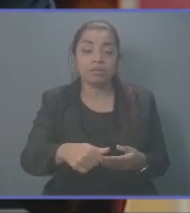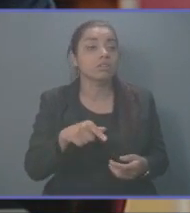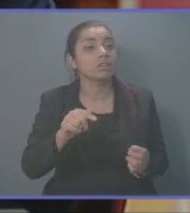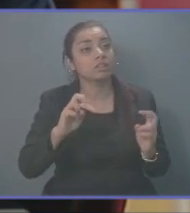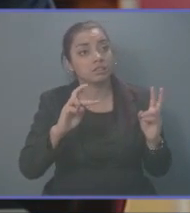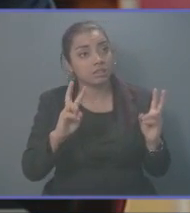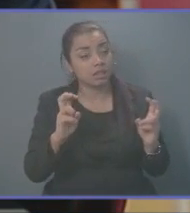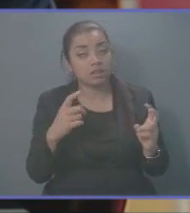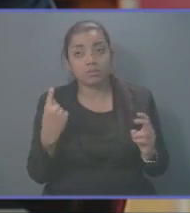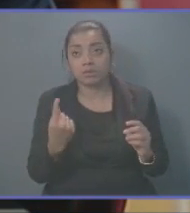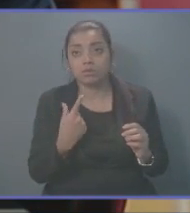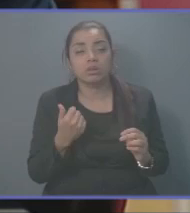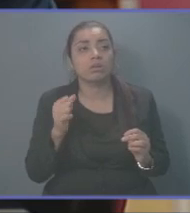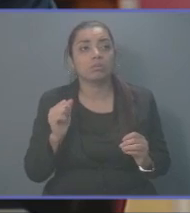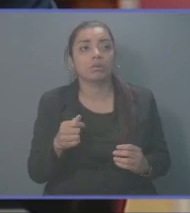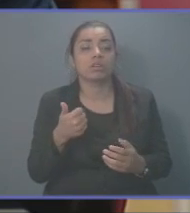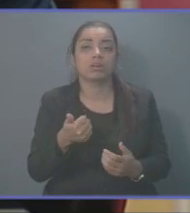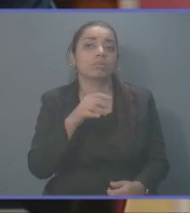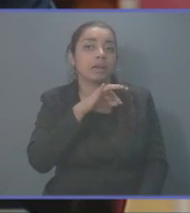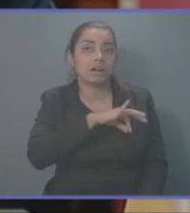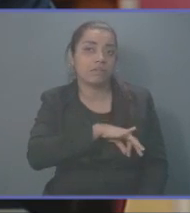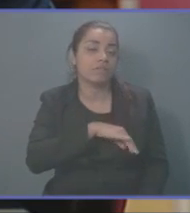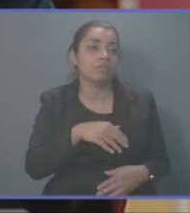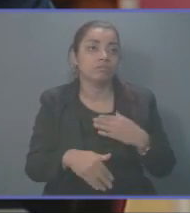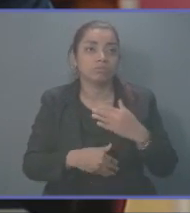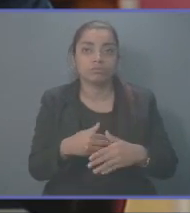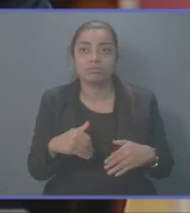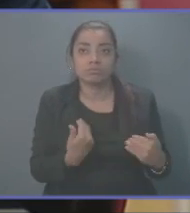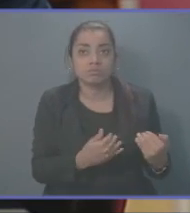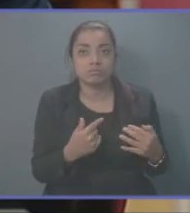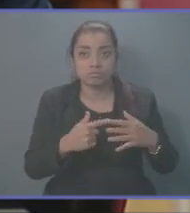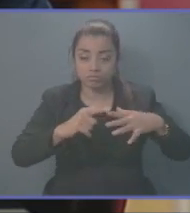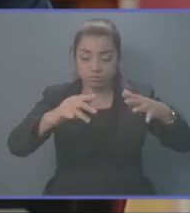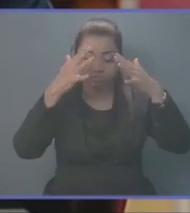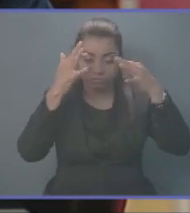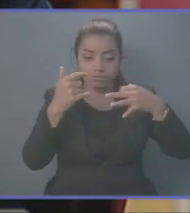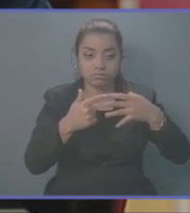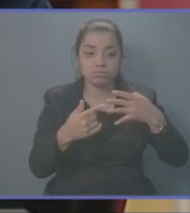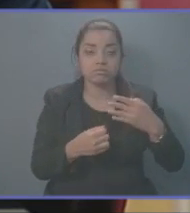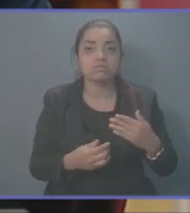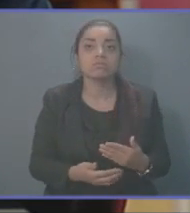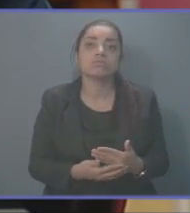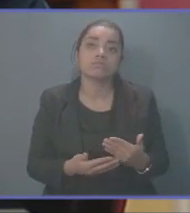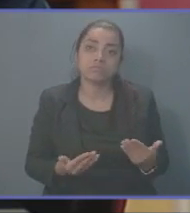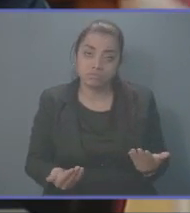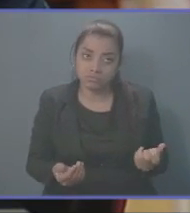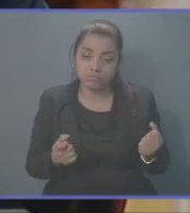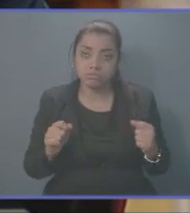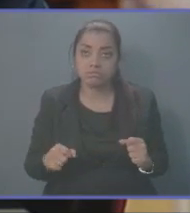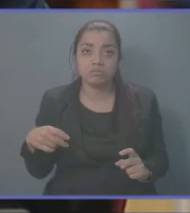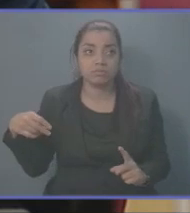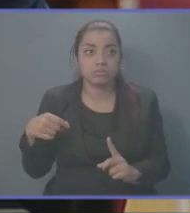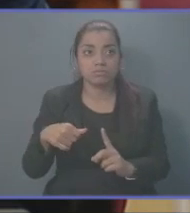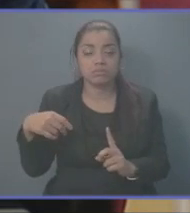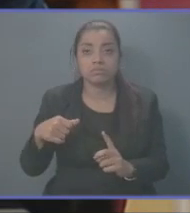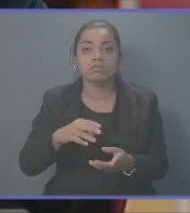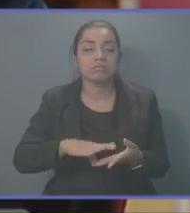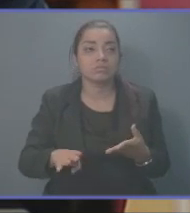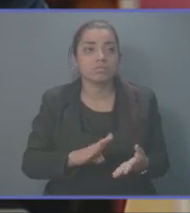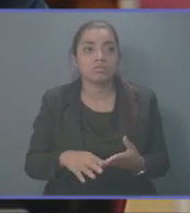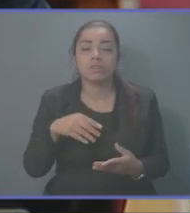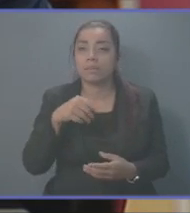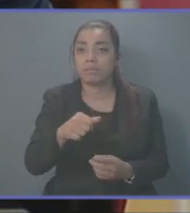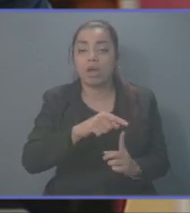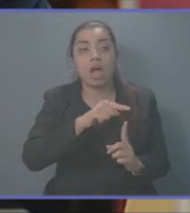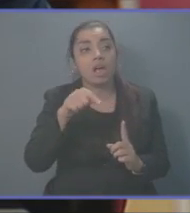caso únicamente gozarán de los beneficios establecidos en este decreto, los cuales las cuotas pendientes de pago a la